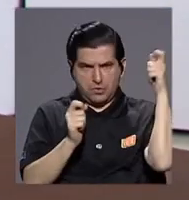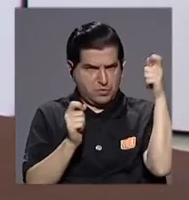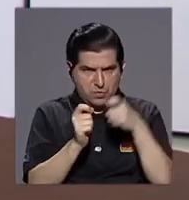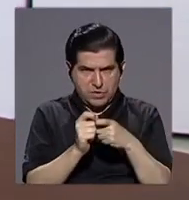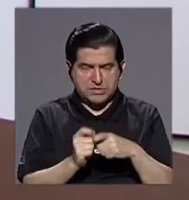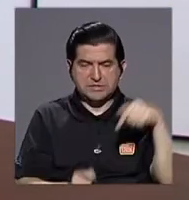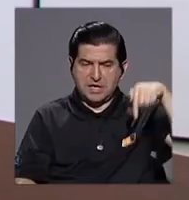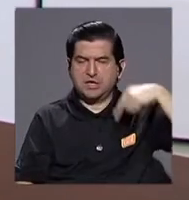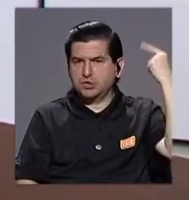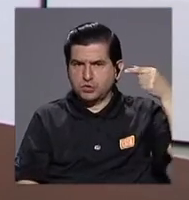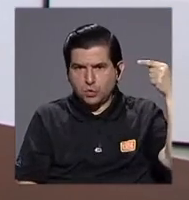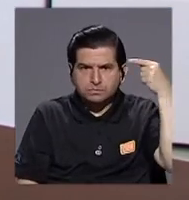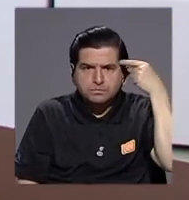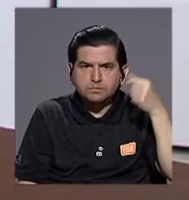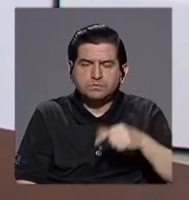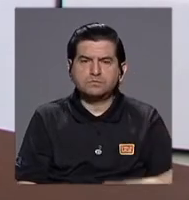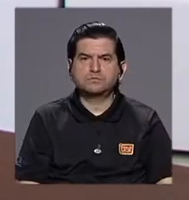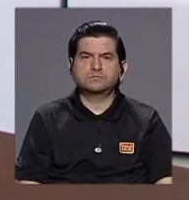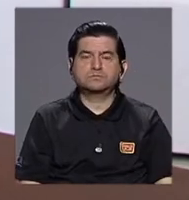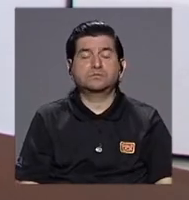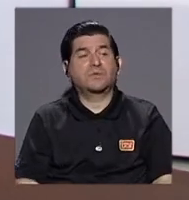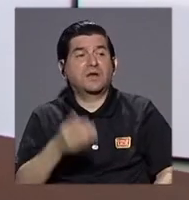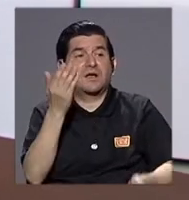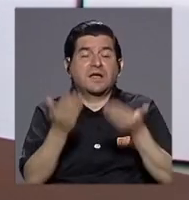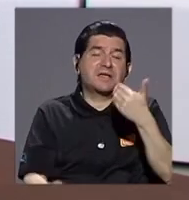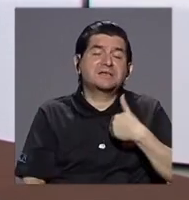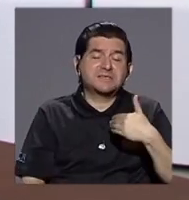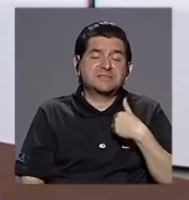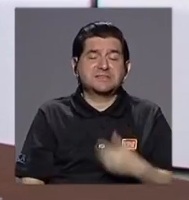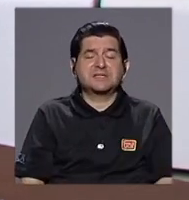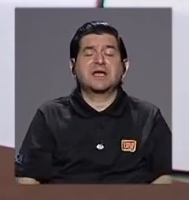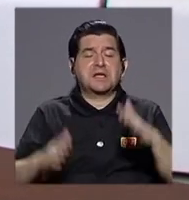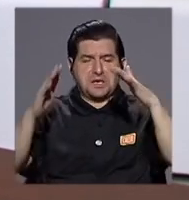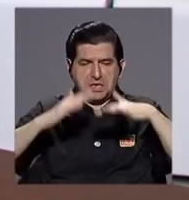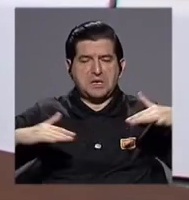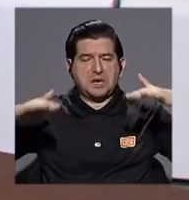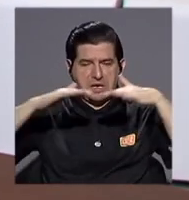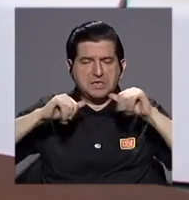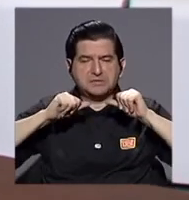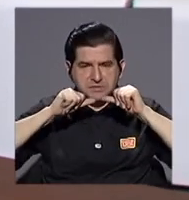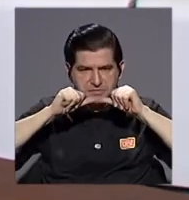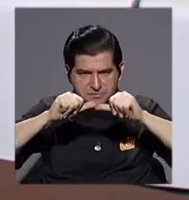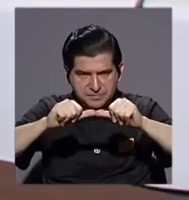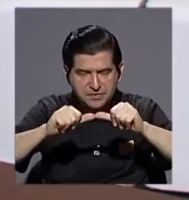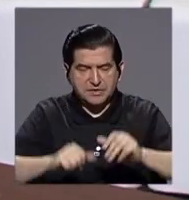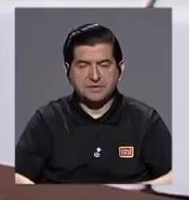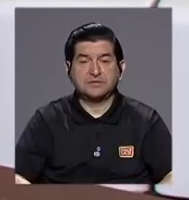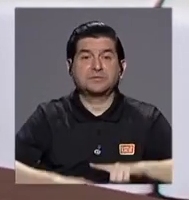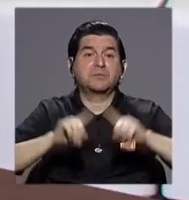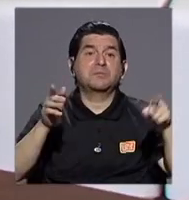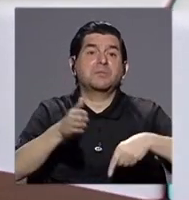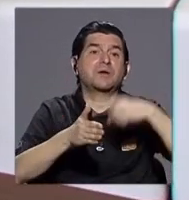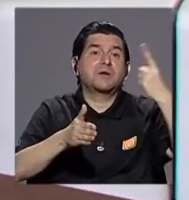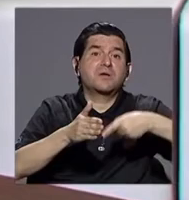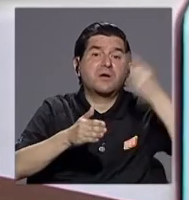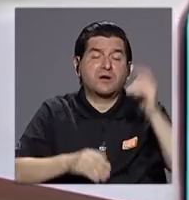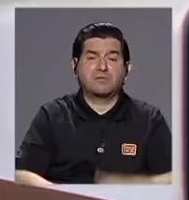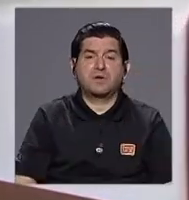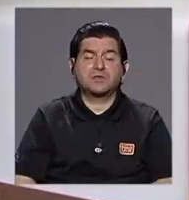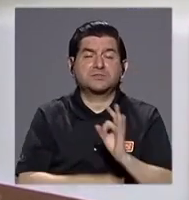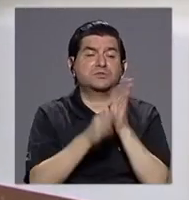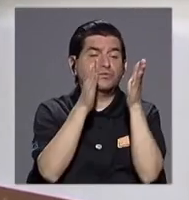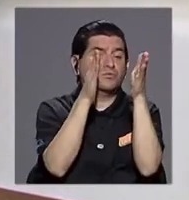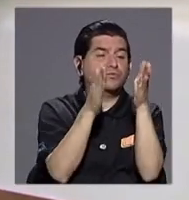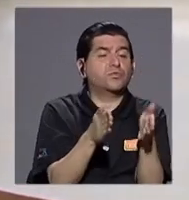específicamente de este gobierno, que todavía tiene mucho margen por delante, pero a veces los